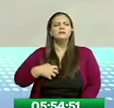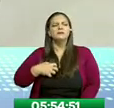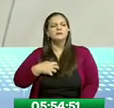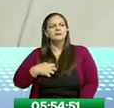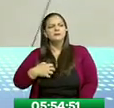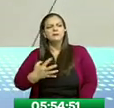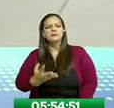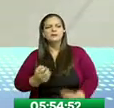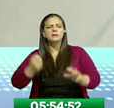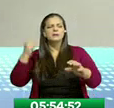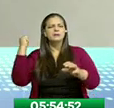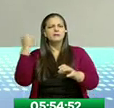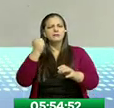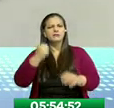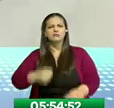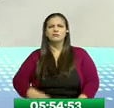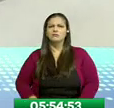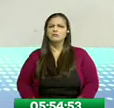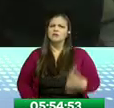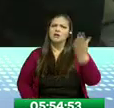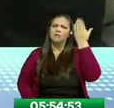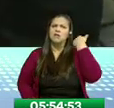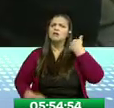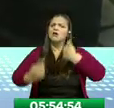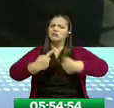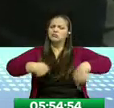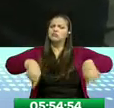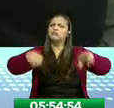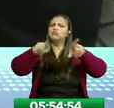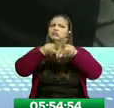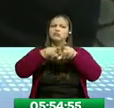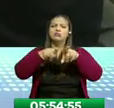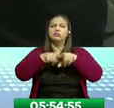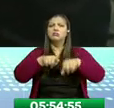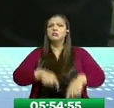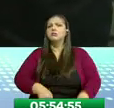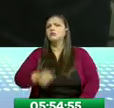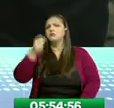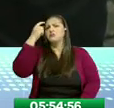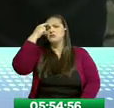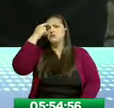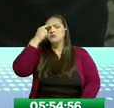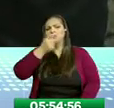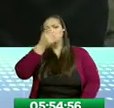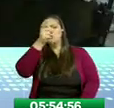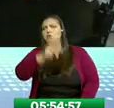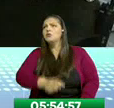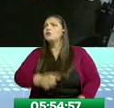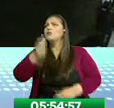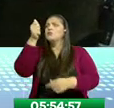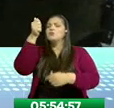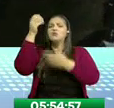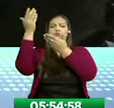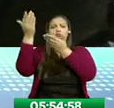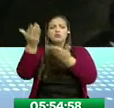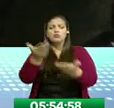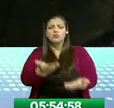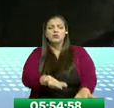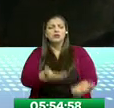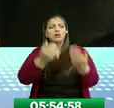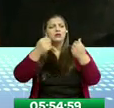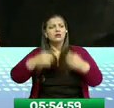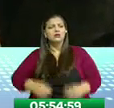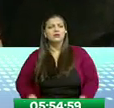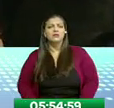la compañera que Dios te dio como madre de tus hijos, la compañera para que esté contigo los últimos días de tu vida. Si ya no